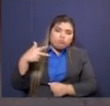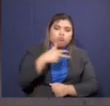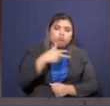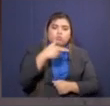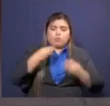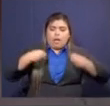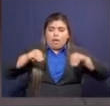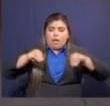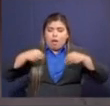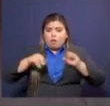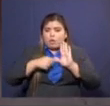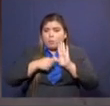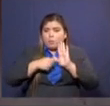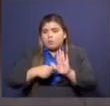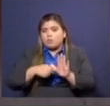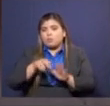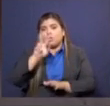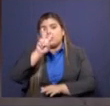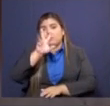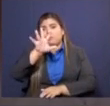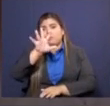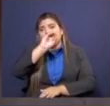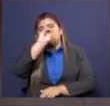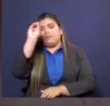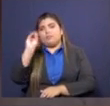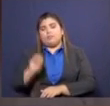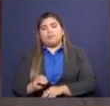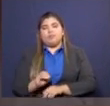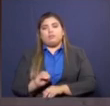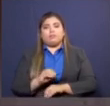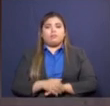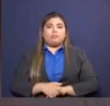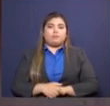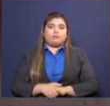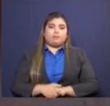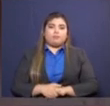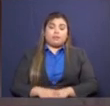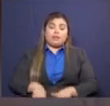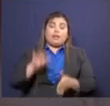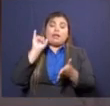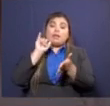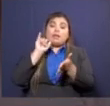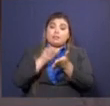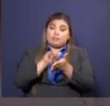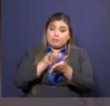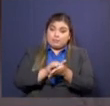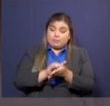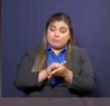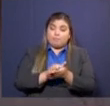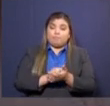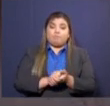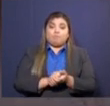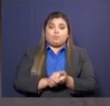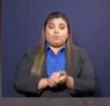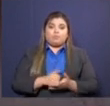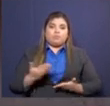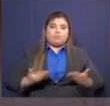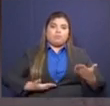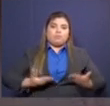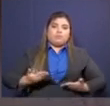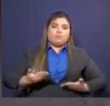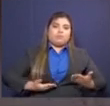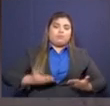de representación del 25%. Asimismo, los servidores